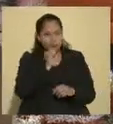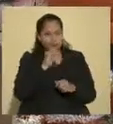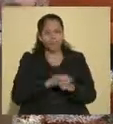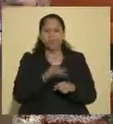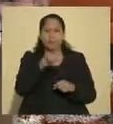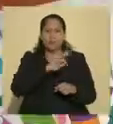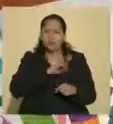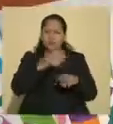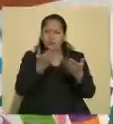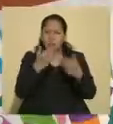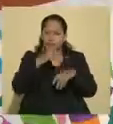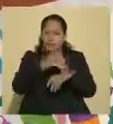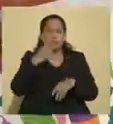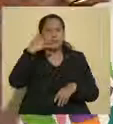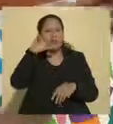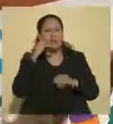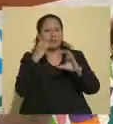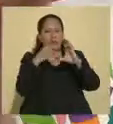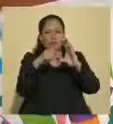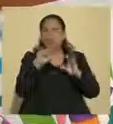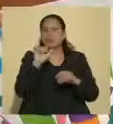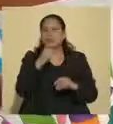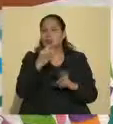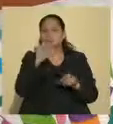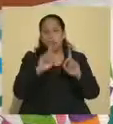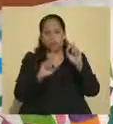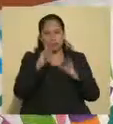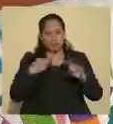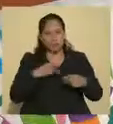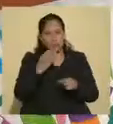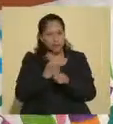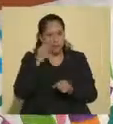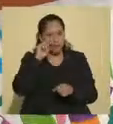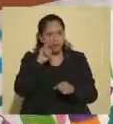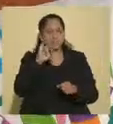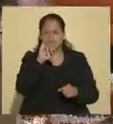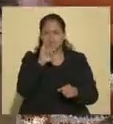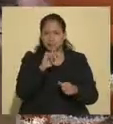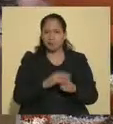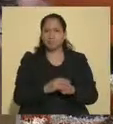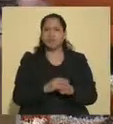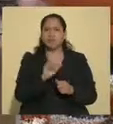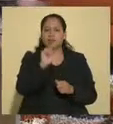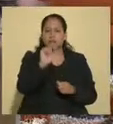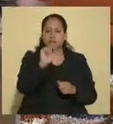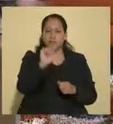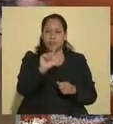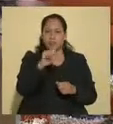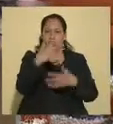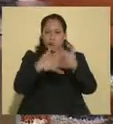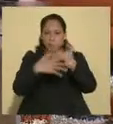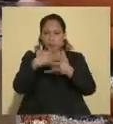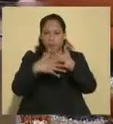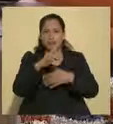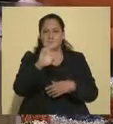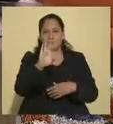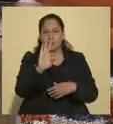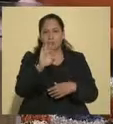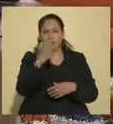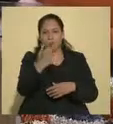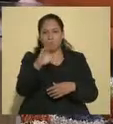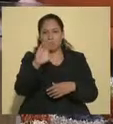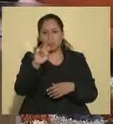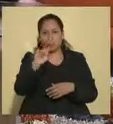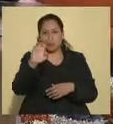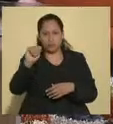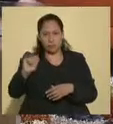facilitar tu teléfono, Claro tu que correo sí. para alguna duda de la gente que nos está viendo? Claro que sí, es el 26 15 47